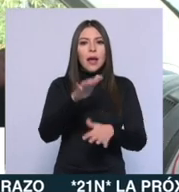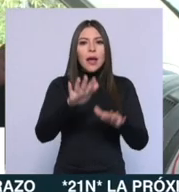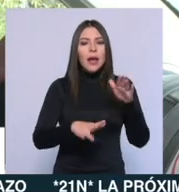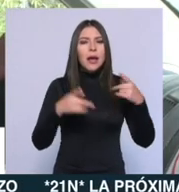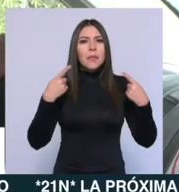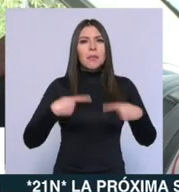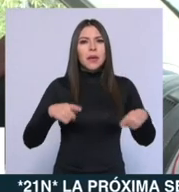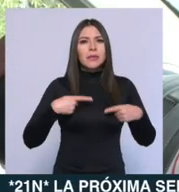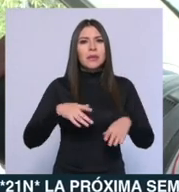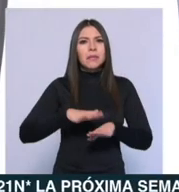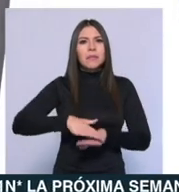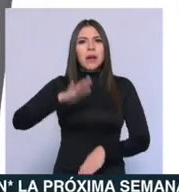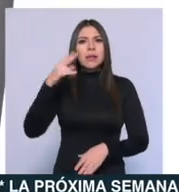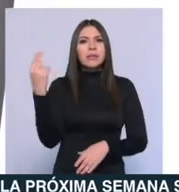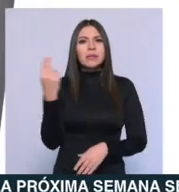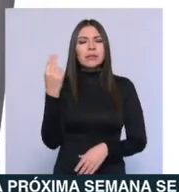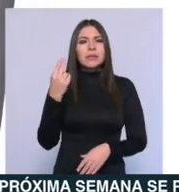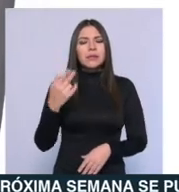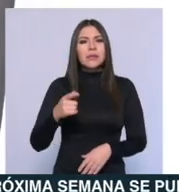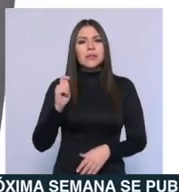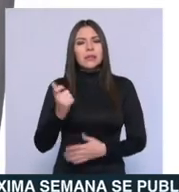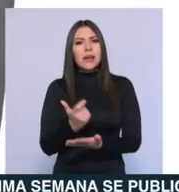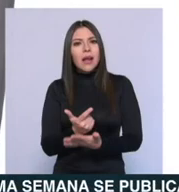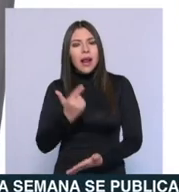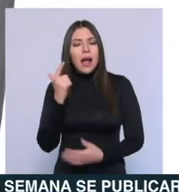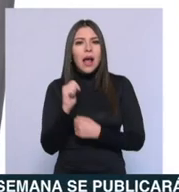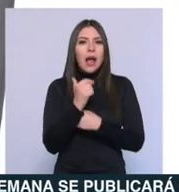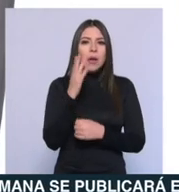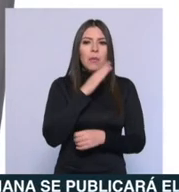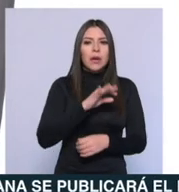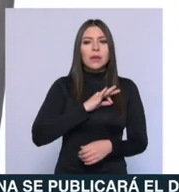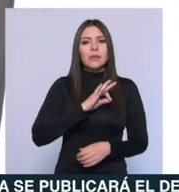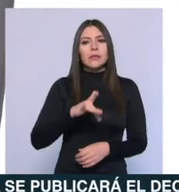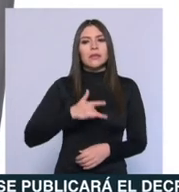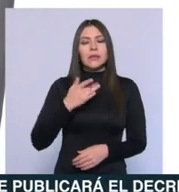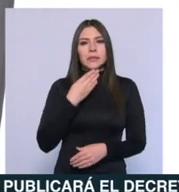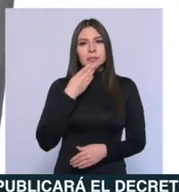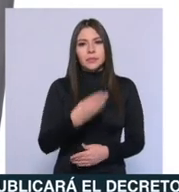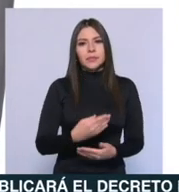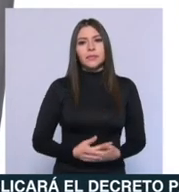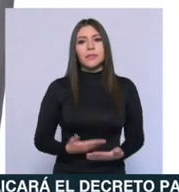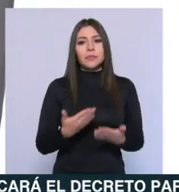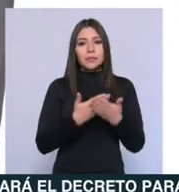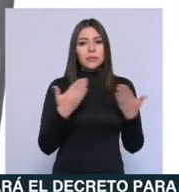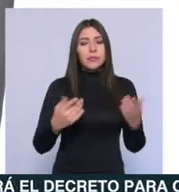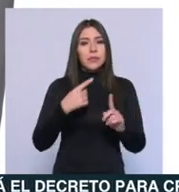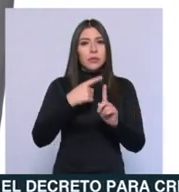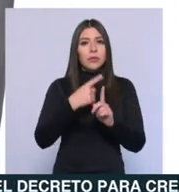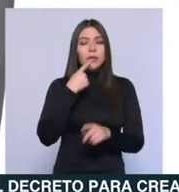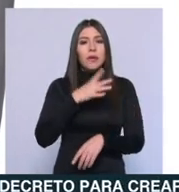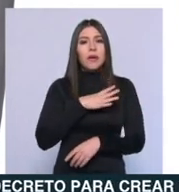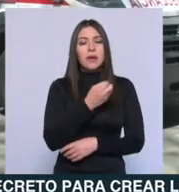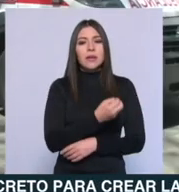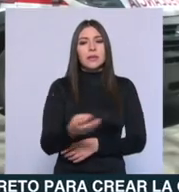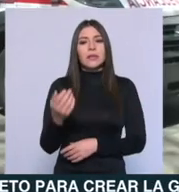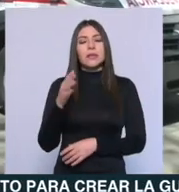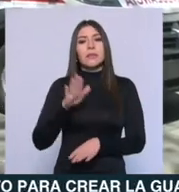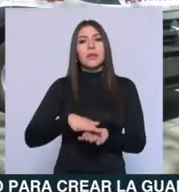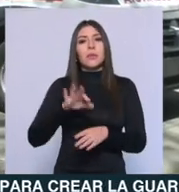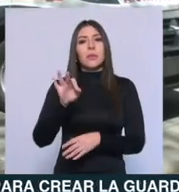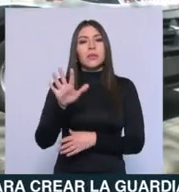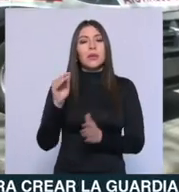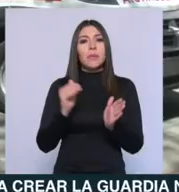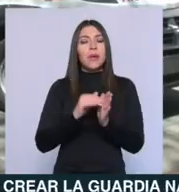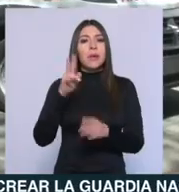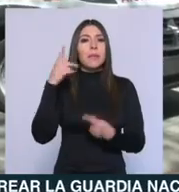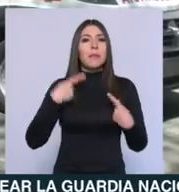más vulnerabilidad. A nivel nacional, la Cruz Roja cuenta con más de 46,000 voluntarios. En la Ciudad